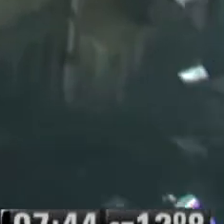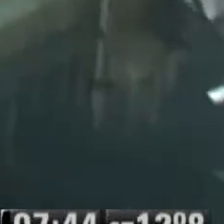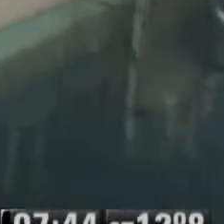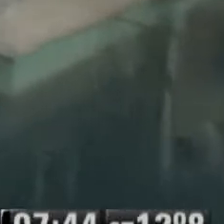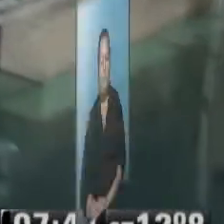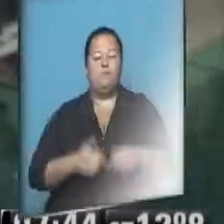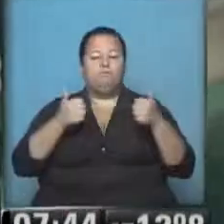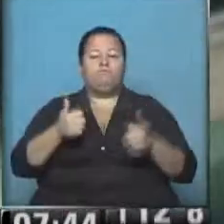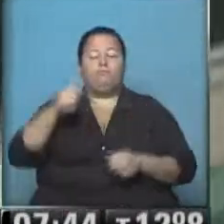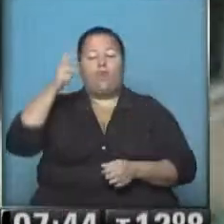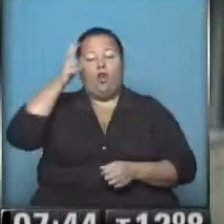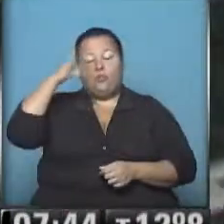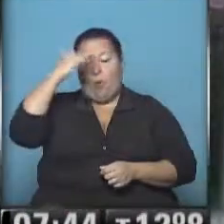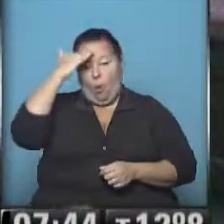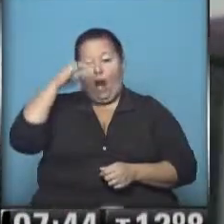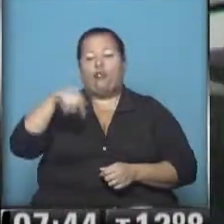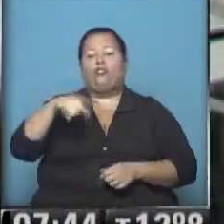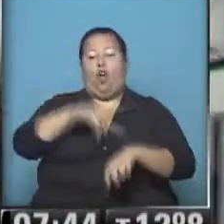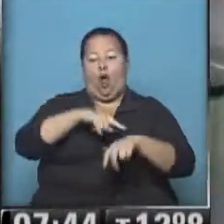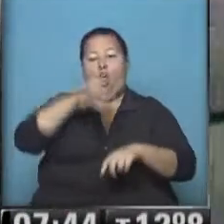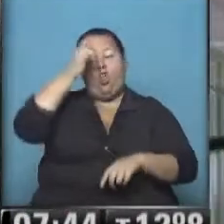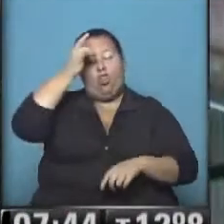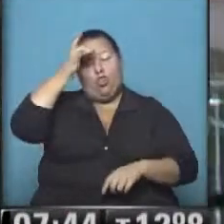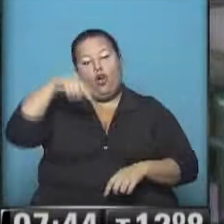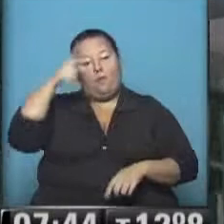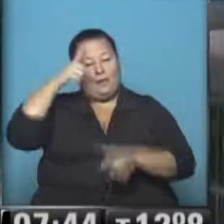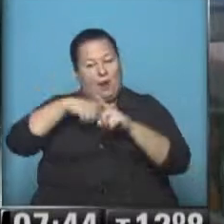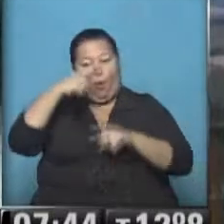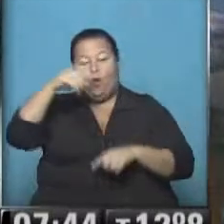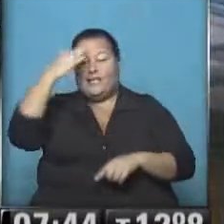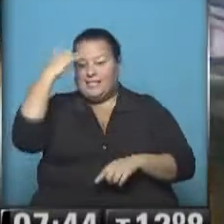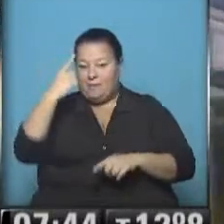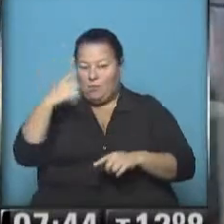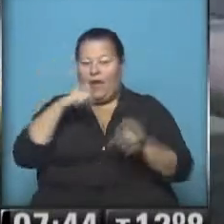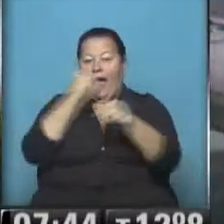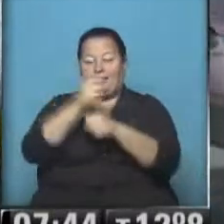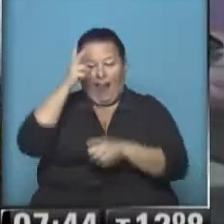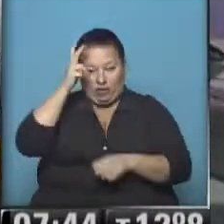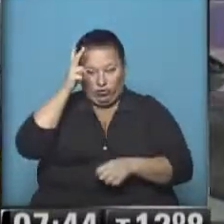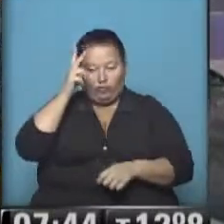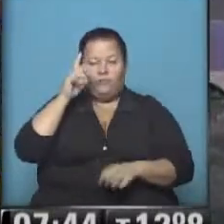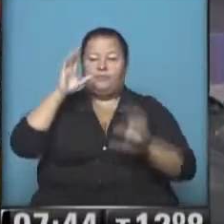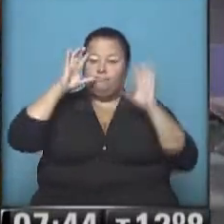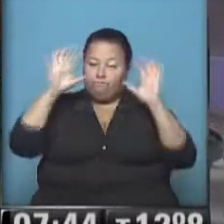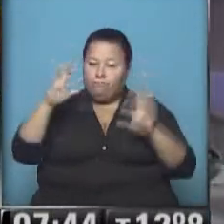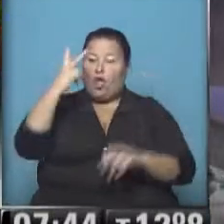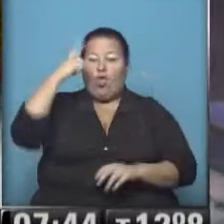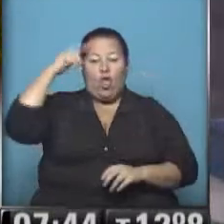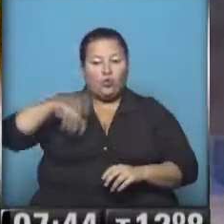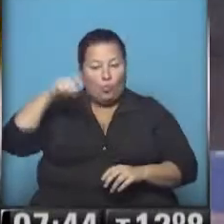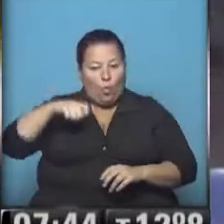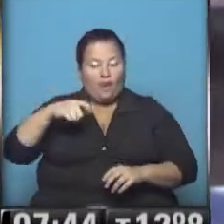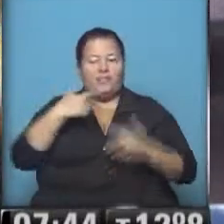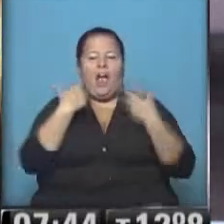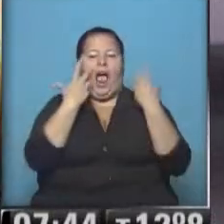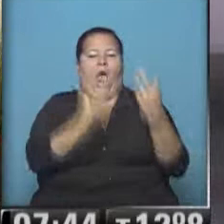bien 24 28 la temperatura arrancamos así los últimos 15 minutos esta hora recuerdan que dos jueces habían dado